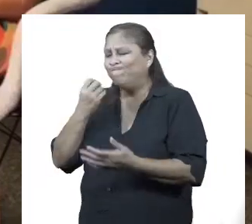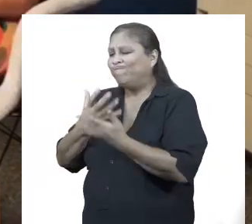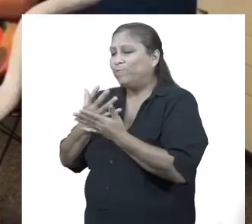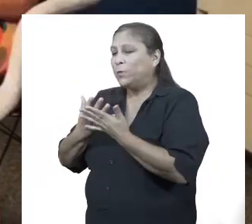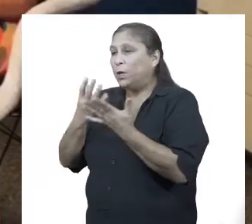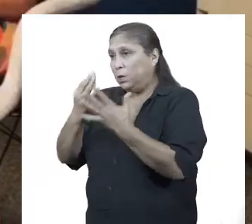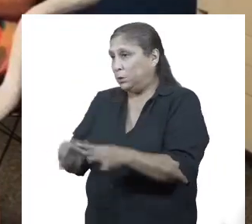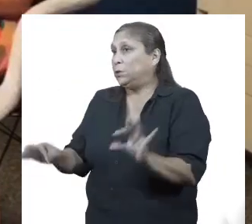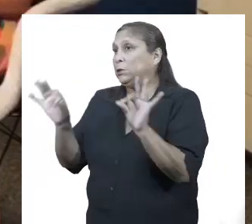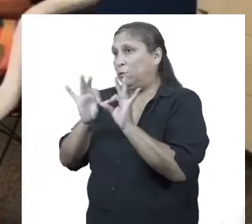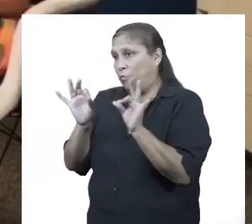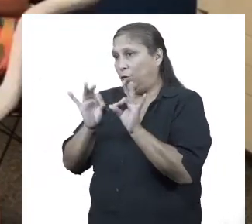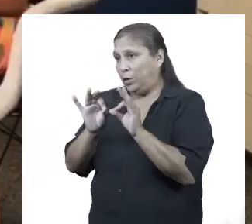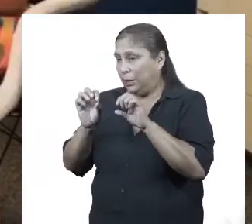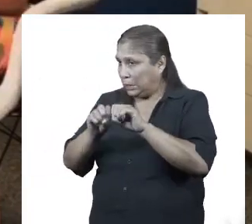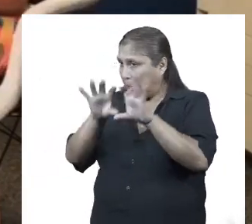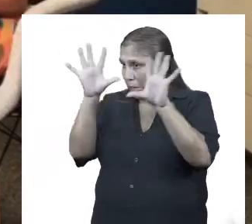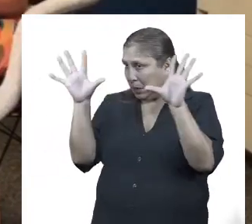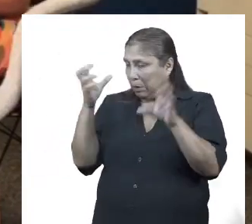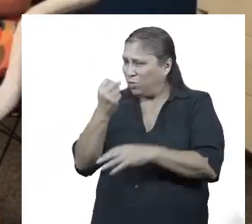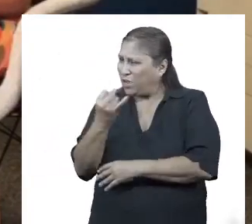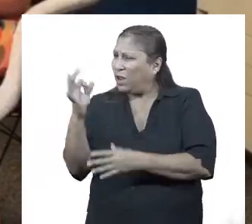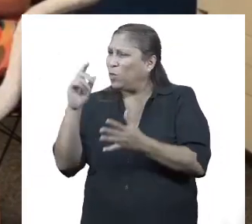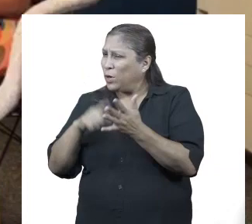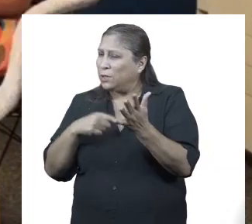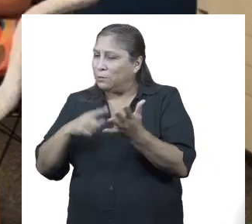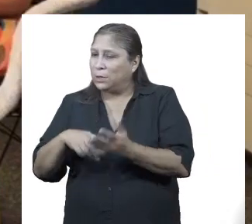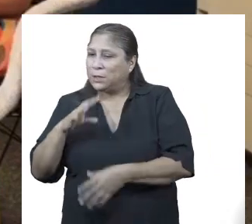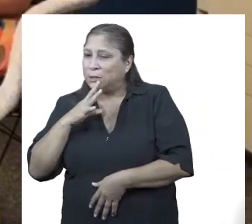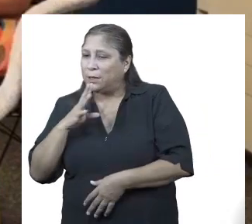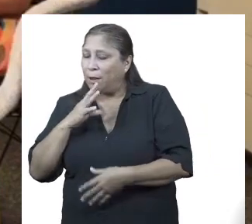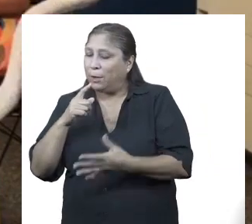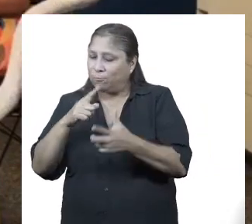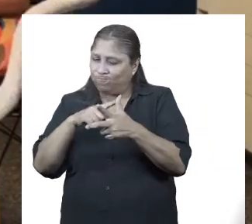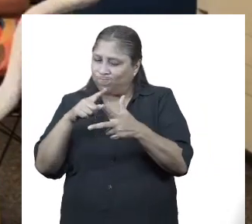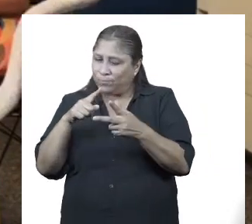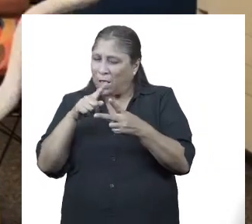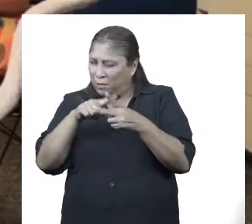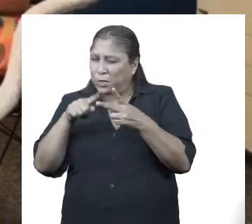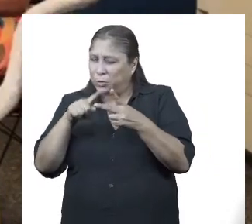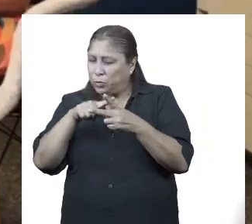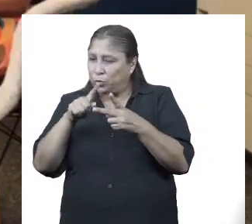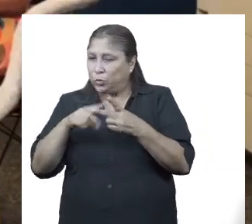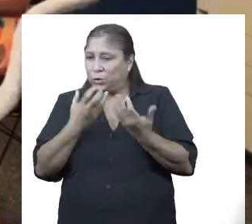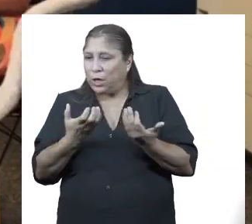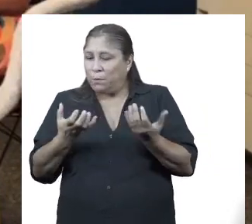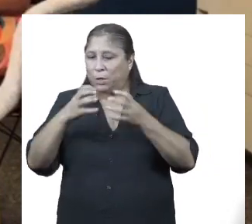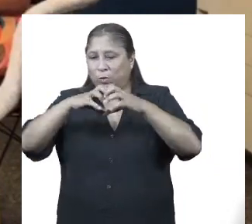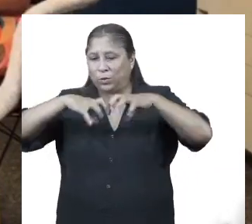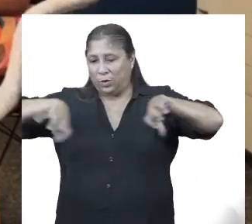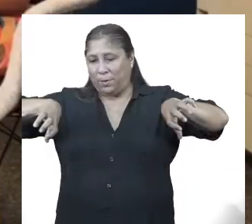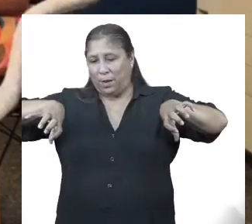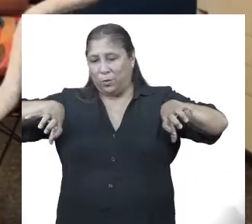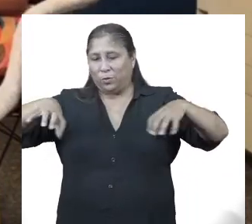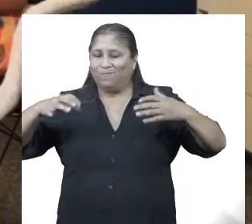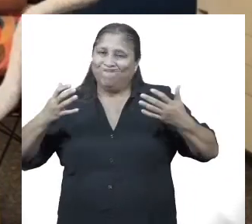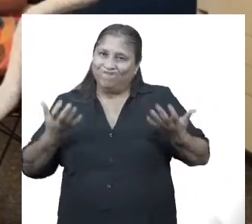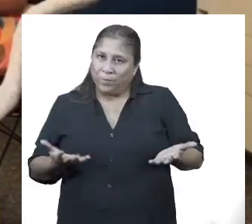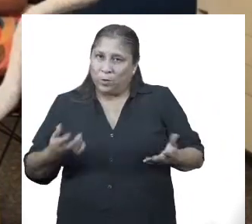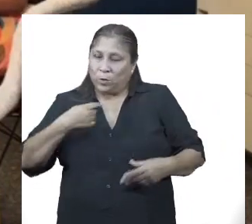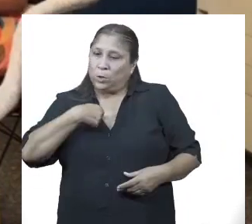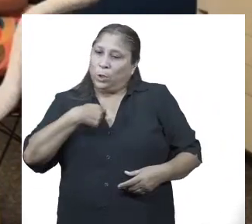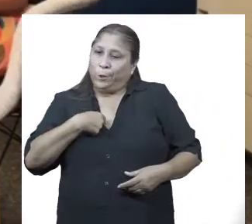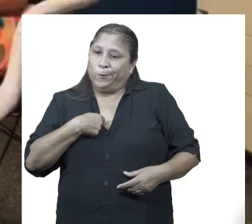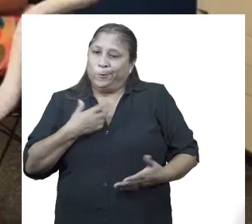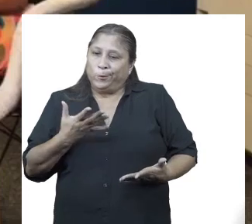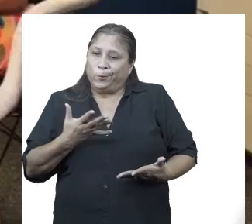esto es importante aclararlo también porque a veces se hablan de estos elementos de manera aislada, ¿no? Entonces, yo